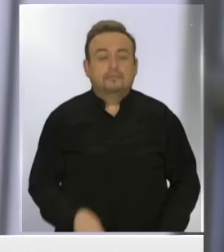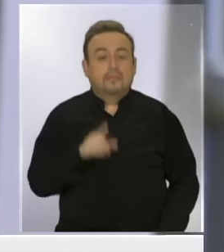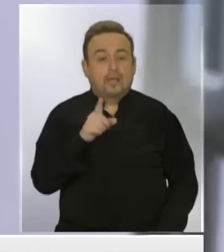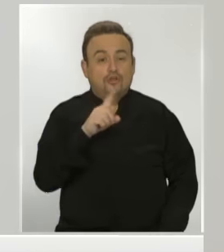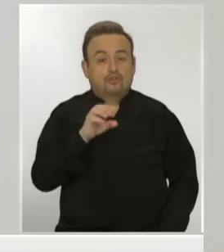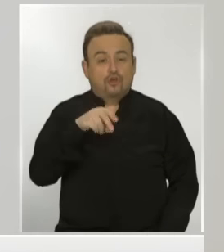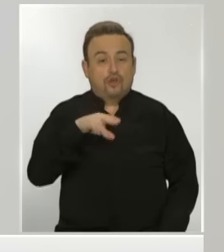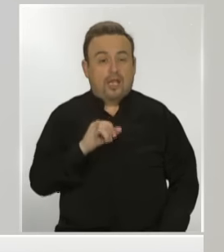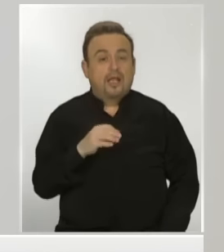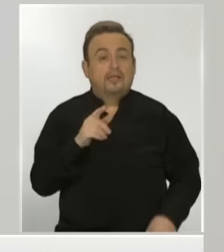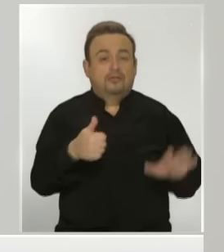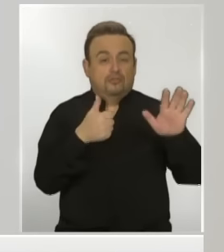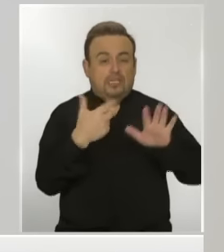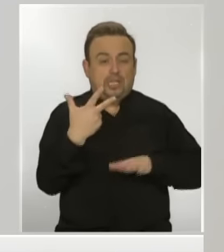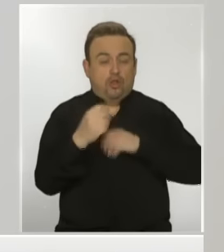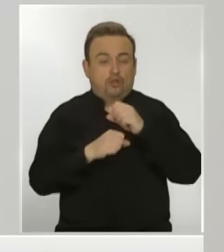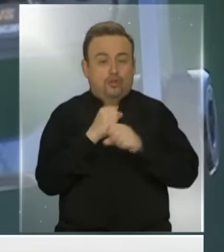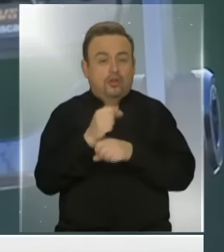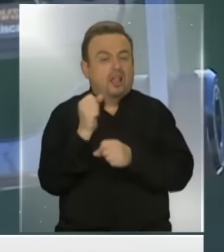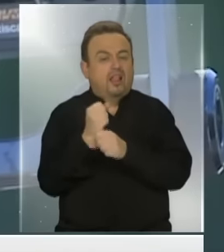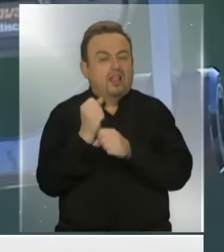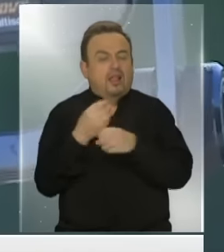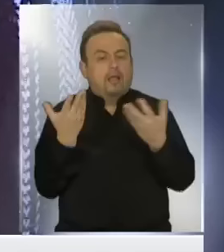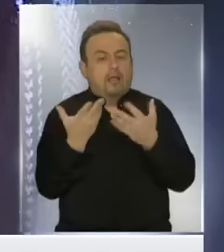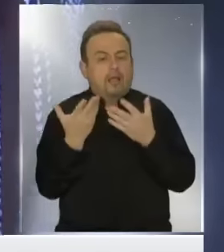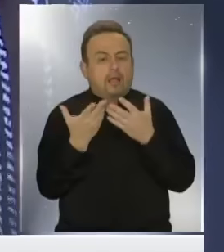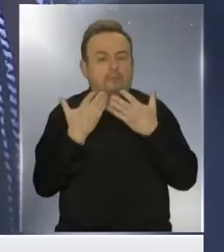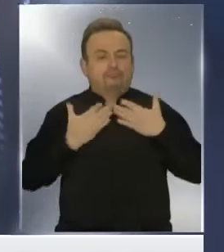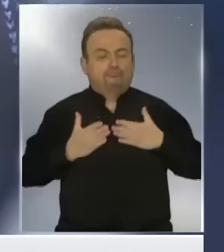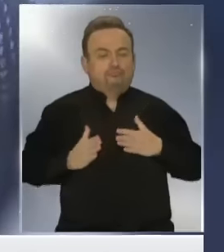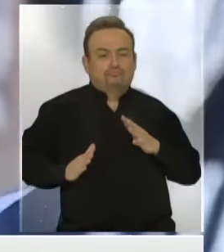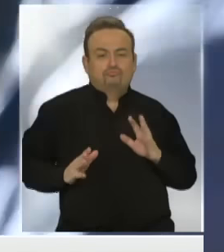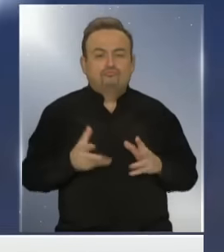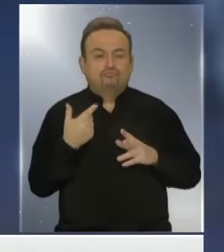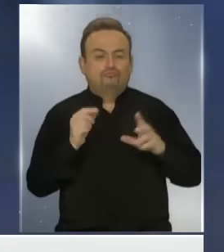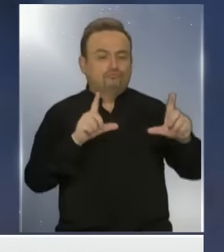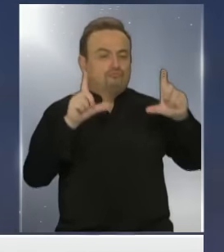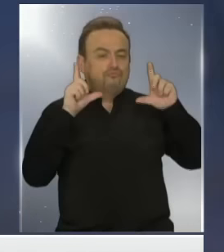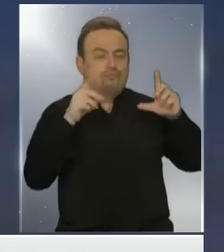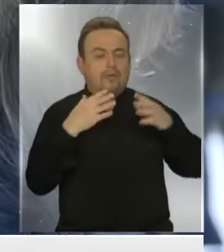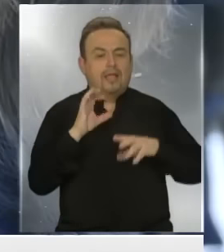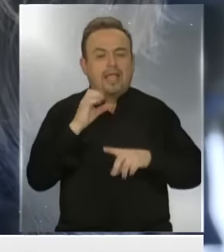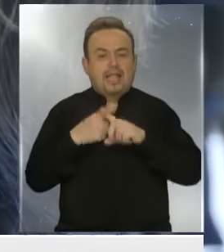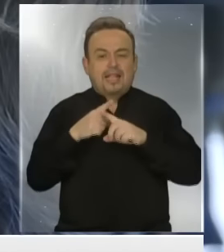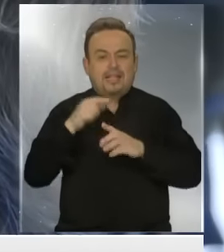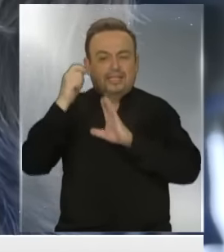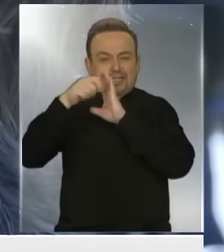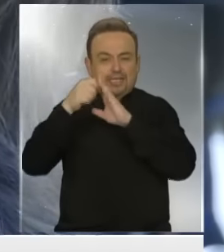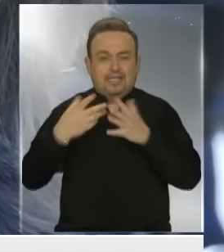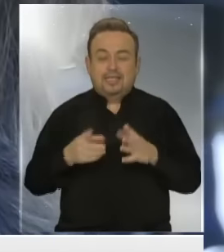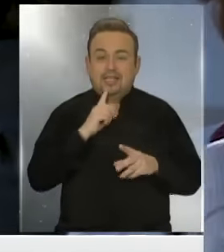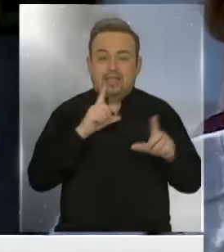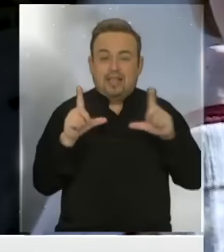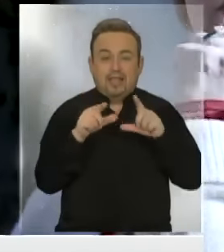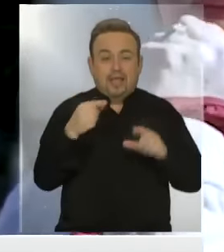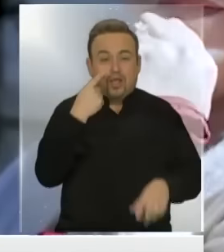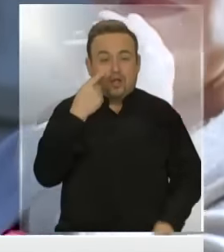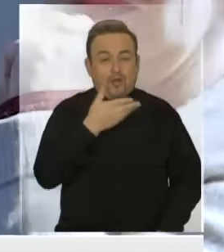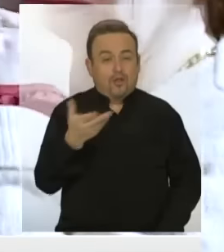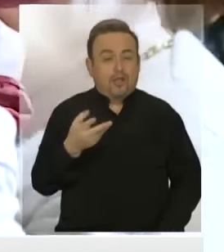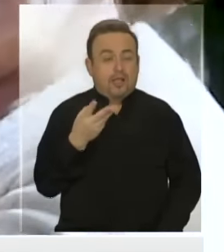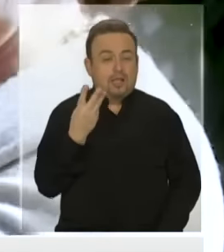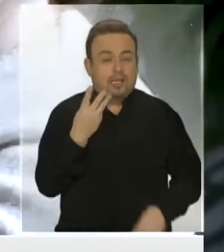Sonia tiene 68 años y trabaja como modelo publicitaria y extra de cine y televisión. La conocimos